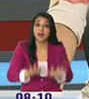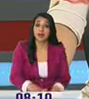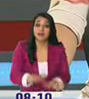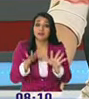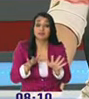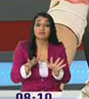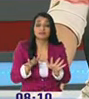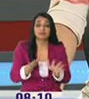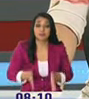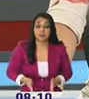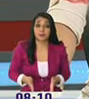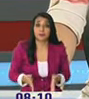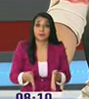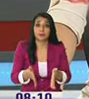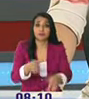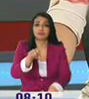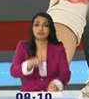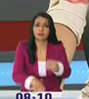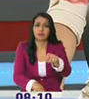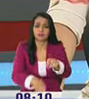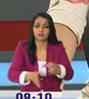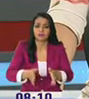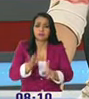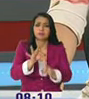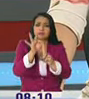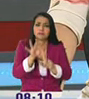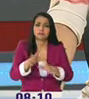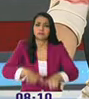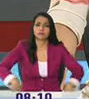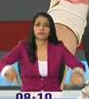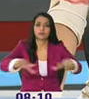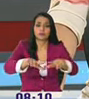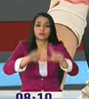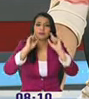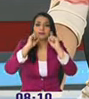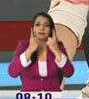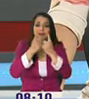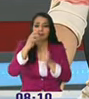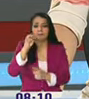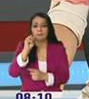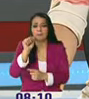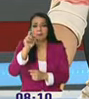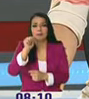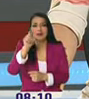genera el mal estado vial en una de las calles principales del sector de San Martín de Porres,